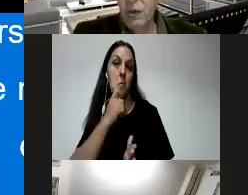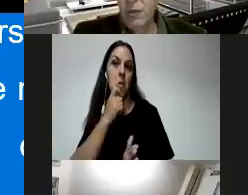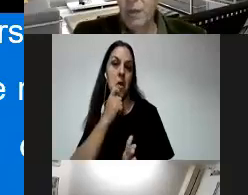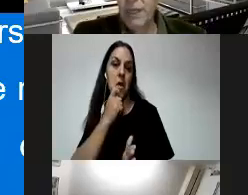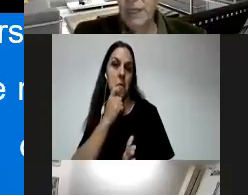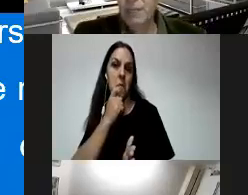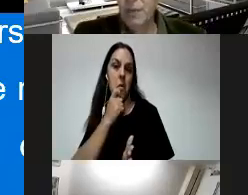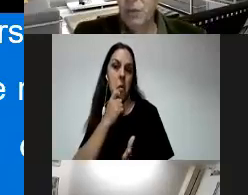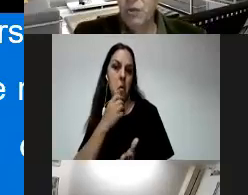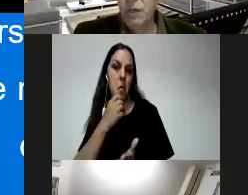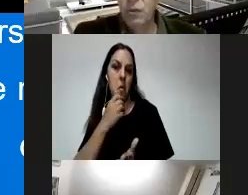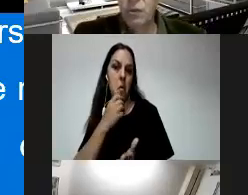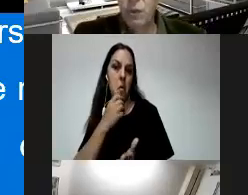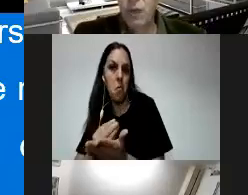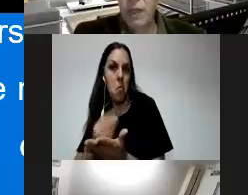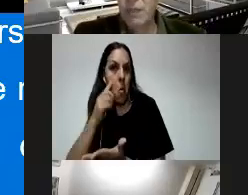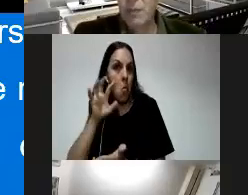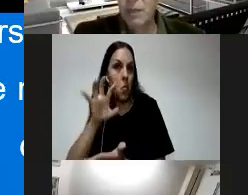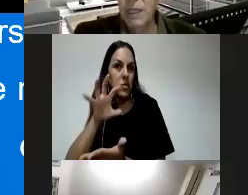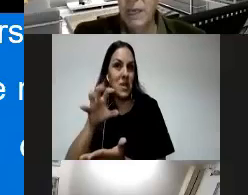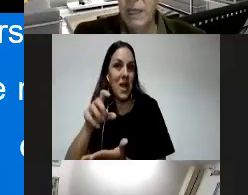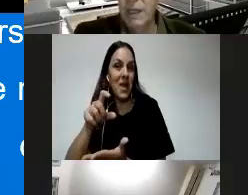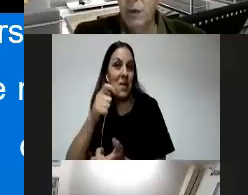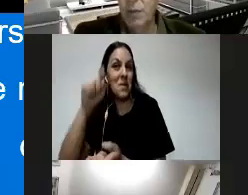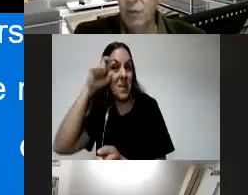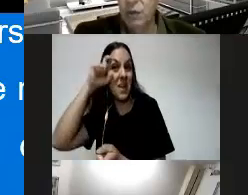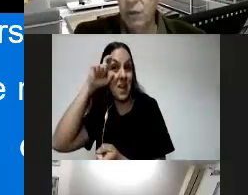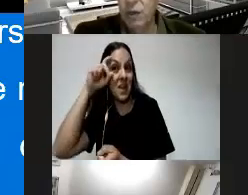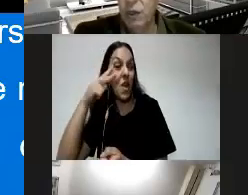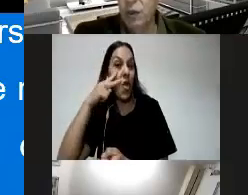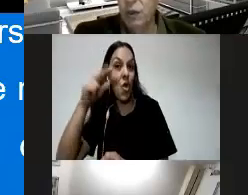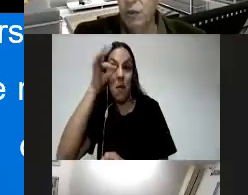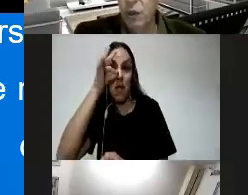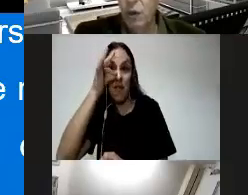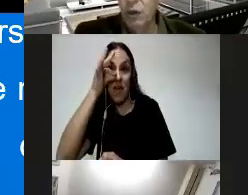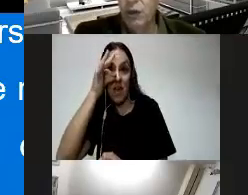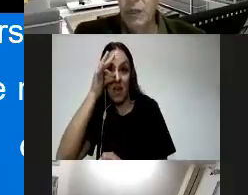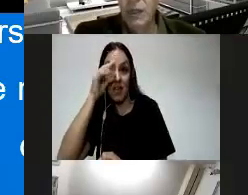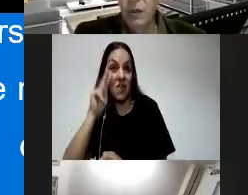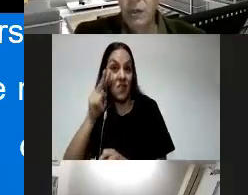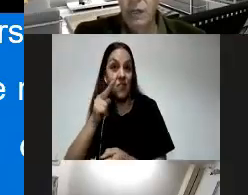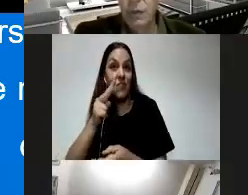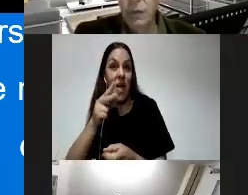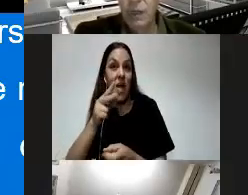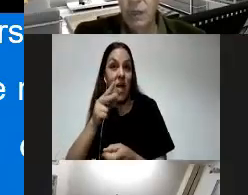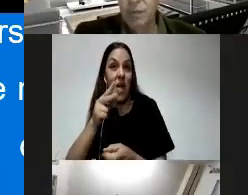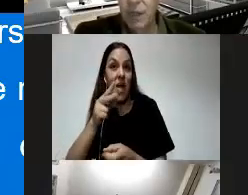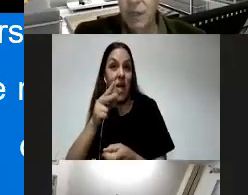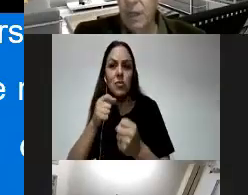enero de 2020, visto los autos, igualdad, visibilidad y convención y otros, contra el Ministerio de